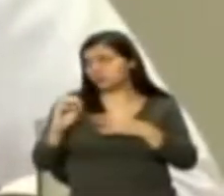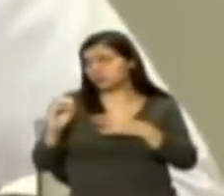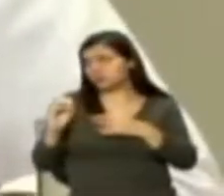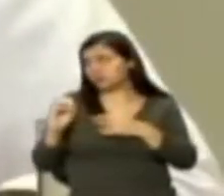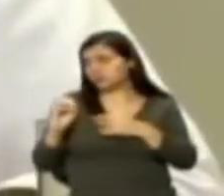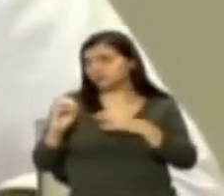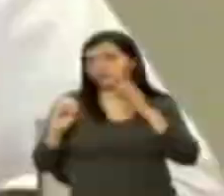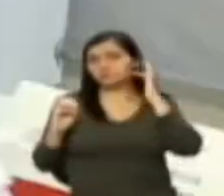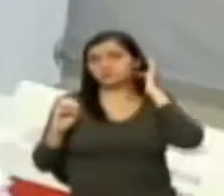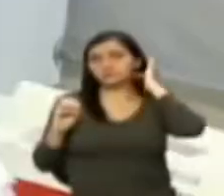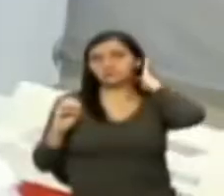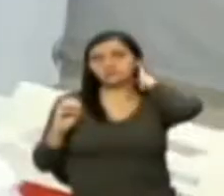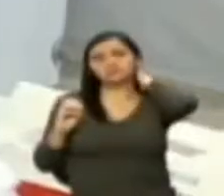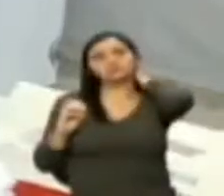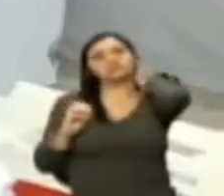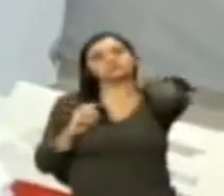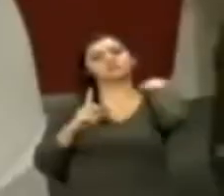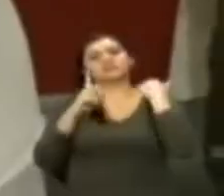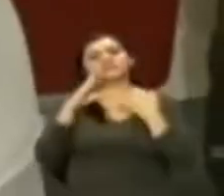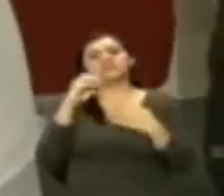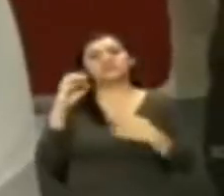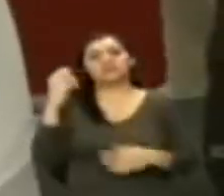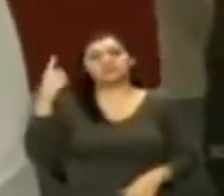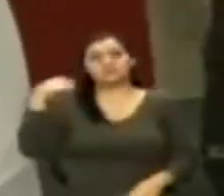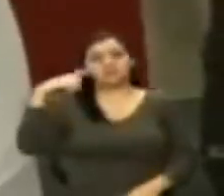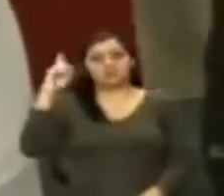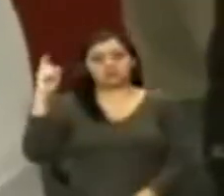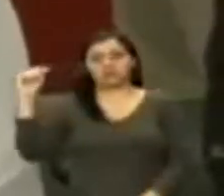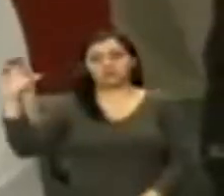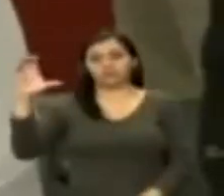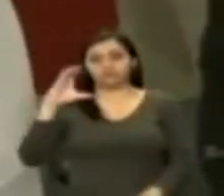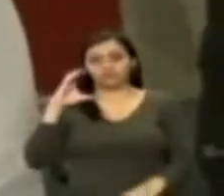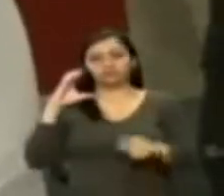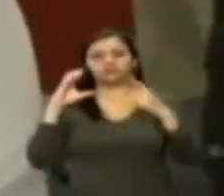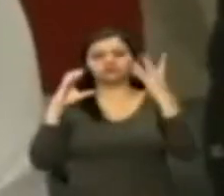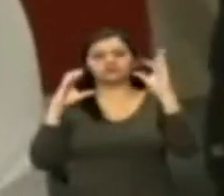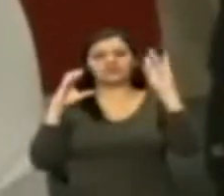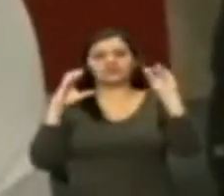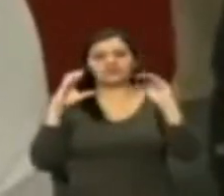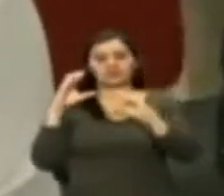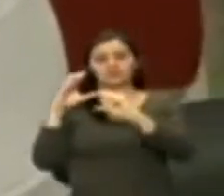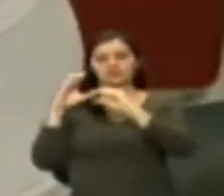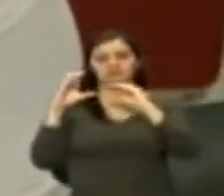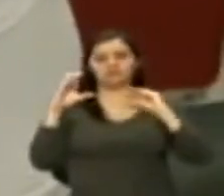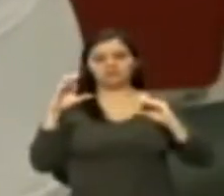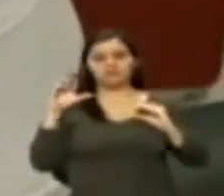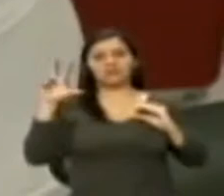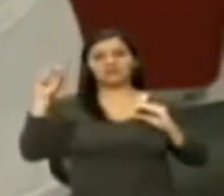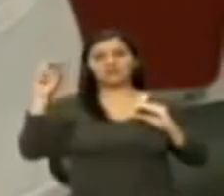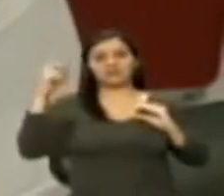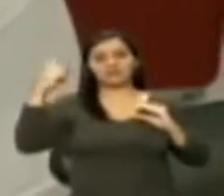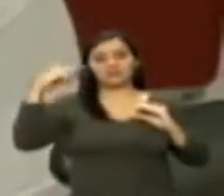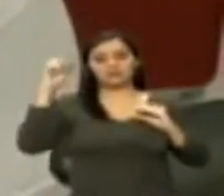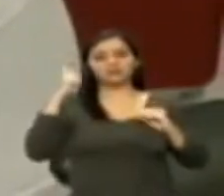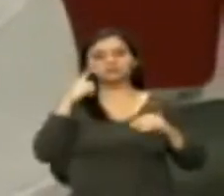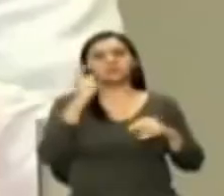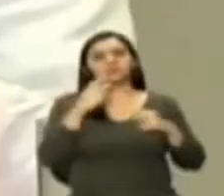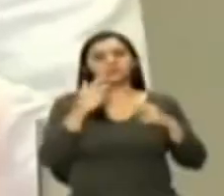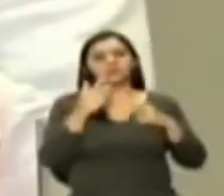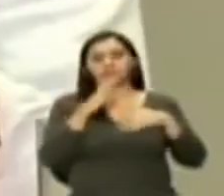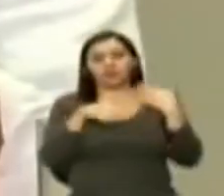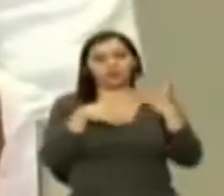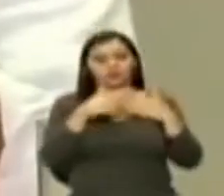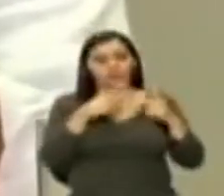O sea, han pagado 70, pero faltan 30 todavía que nos den, se negociaron 100. Eso ha servido para el PAN y para Yanzasa, estamos haciendo